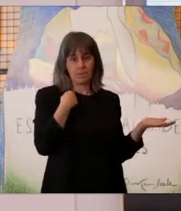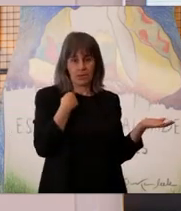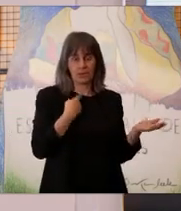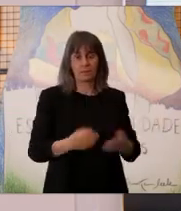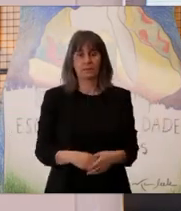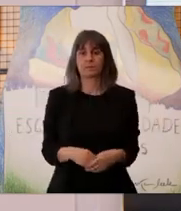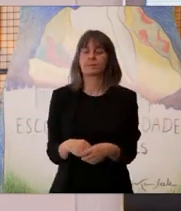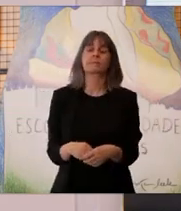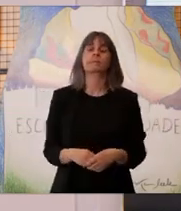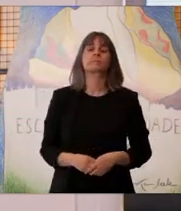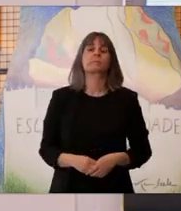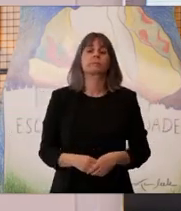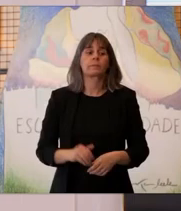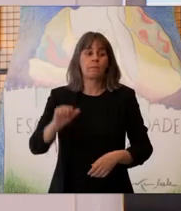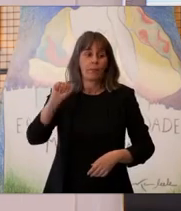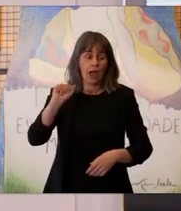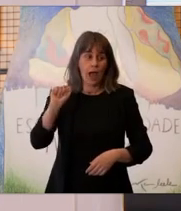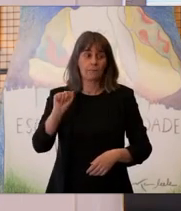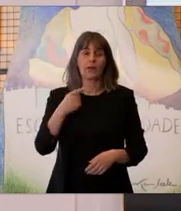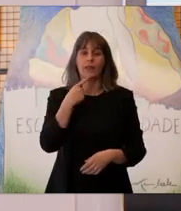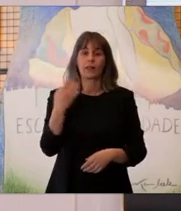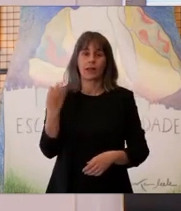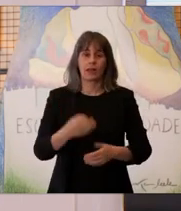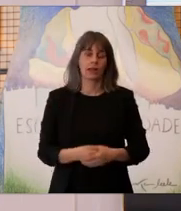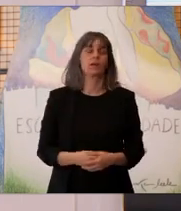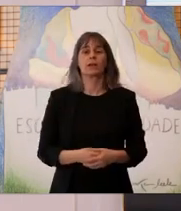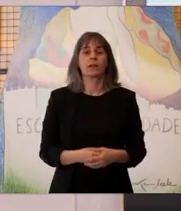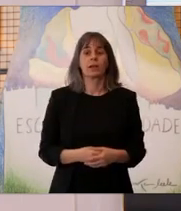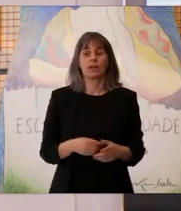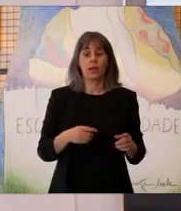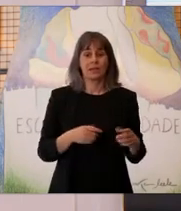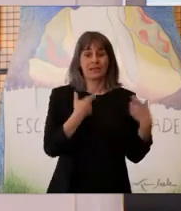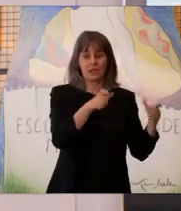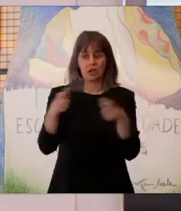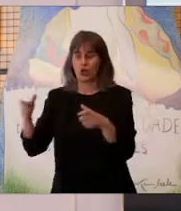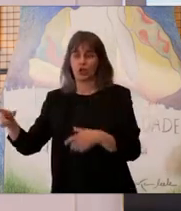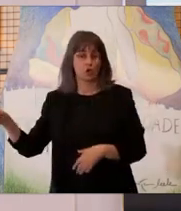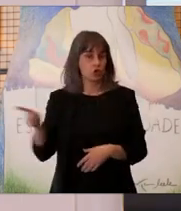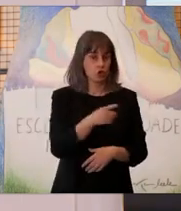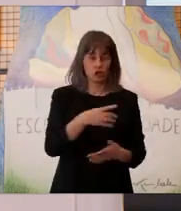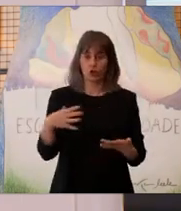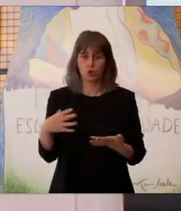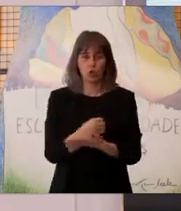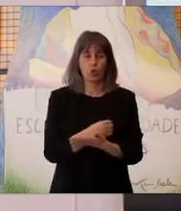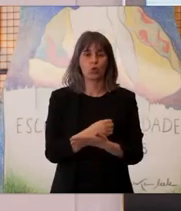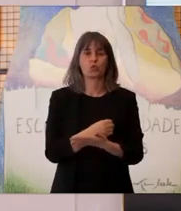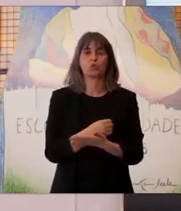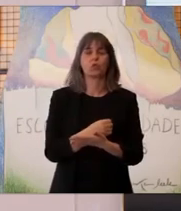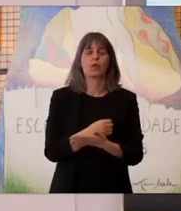dice Amelia que todos ellos todos los otros sectores cuentan con